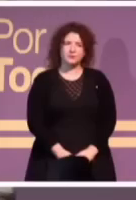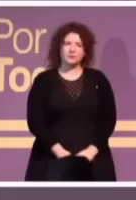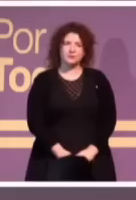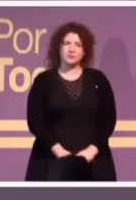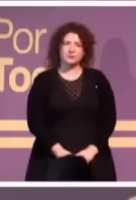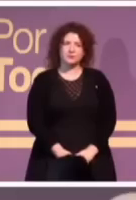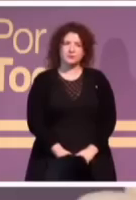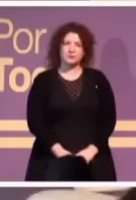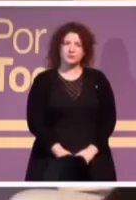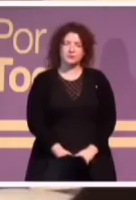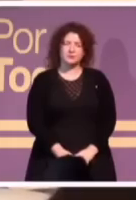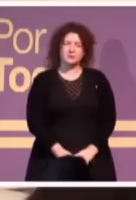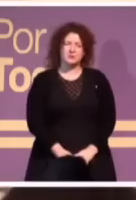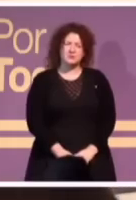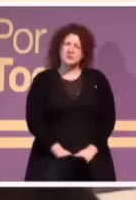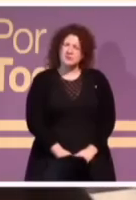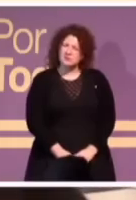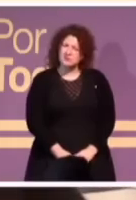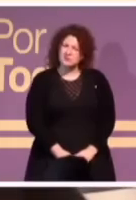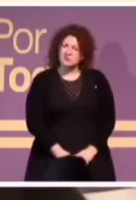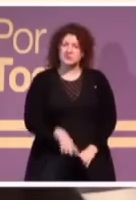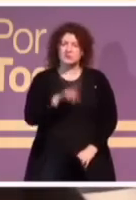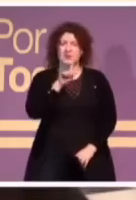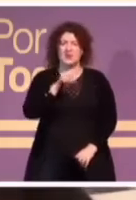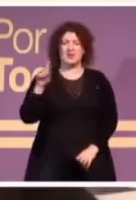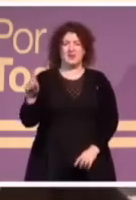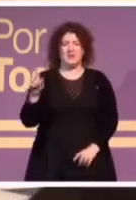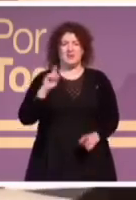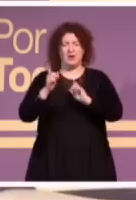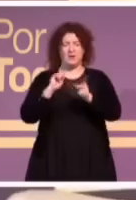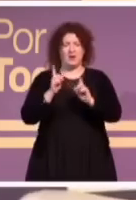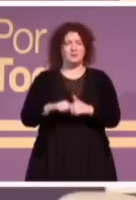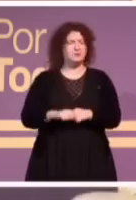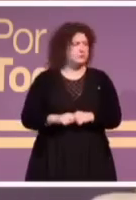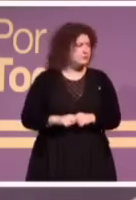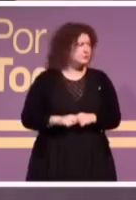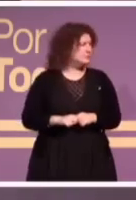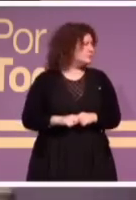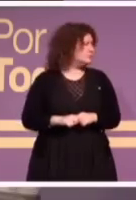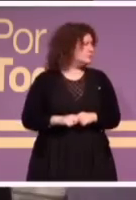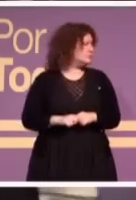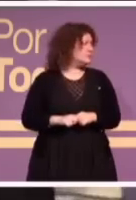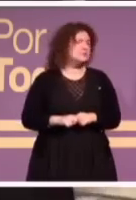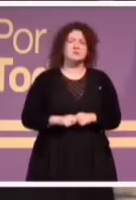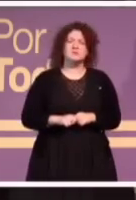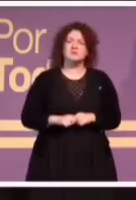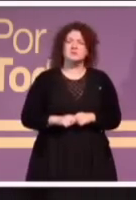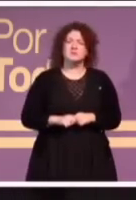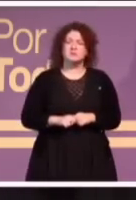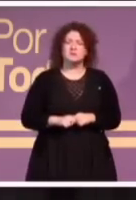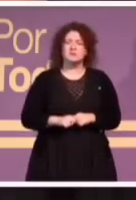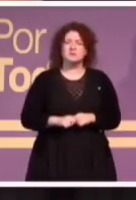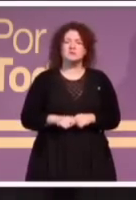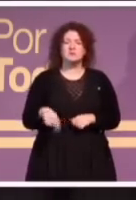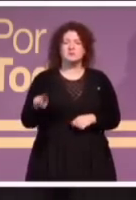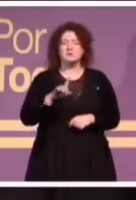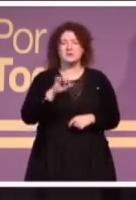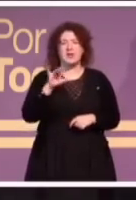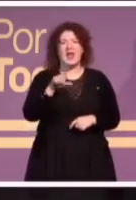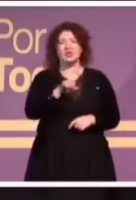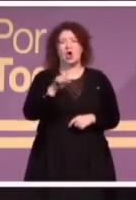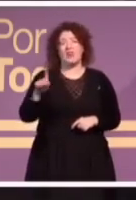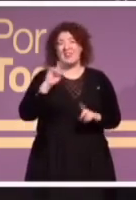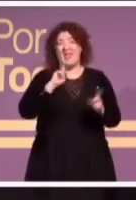Las 11 de Basauri o las 11 de Bilbao. En este país se ha